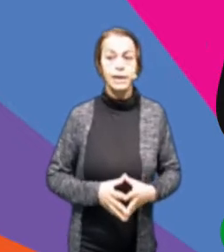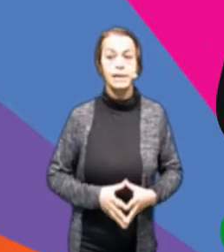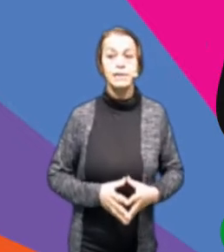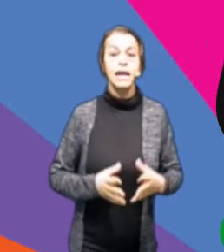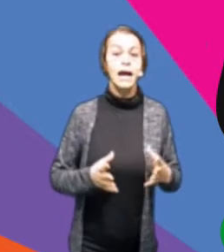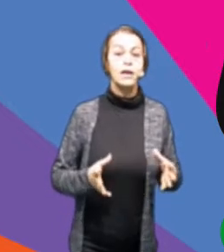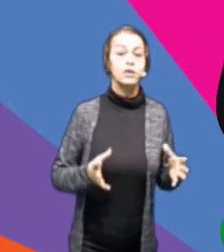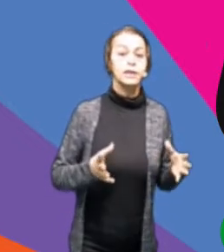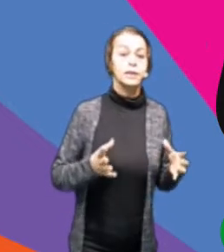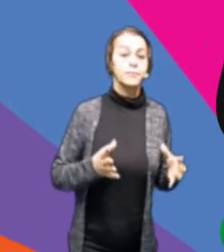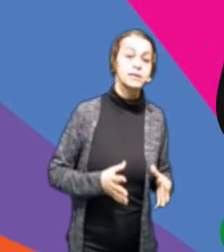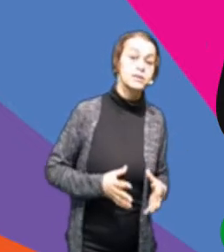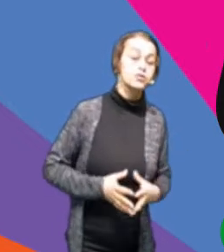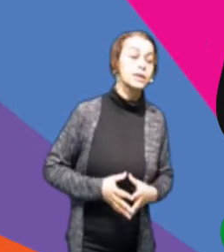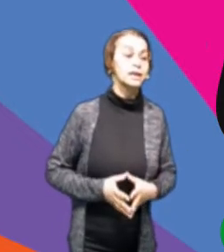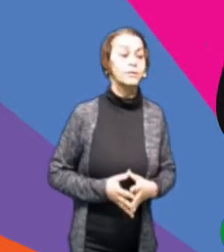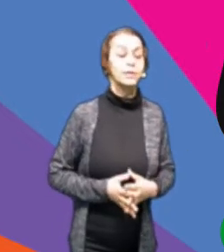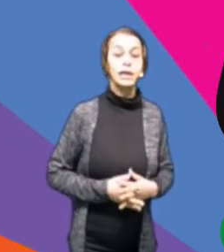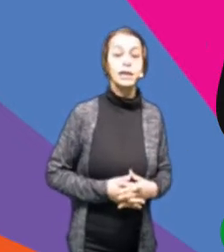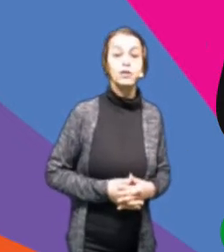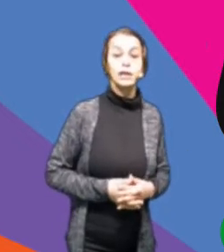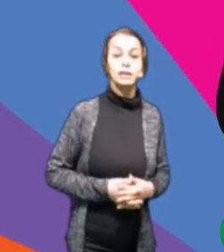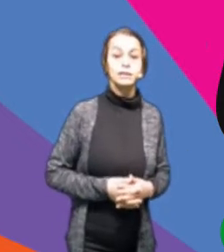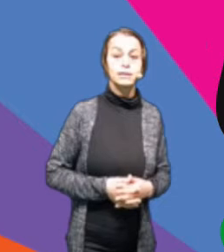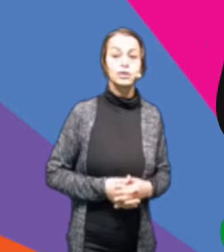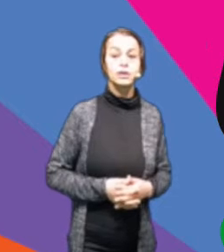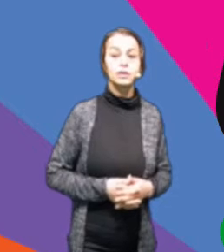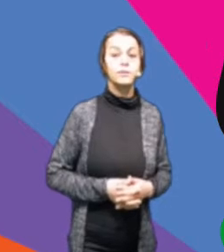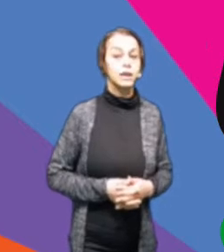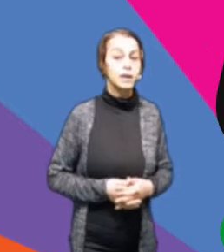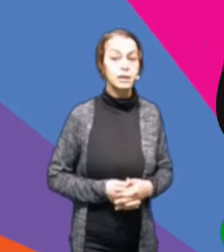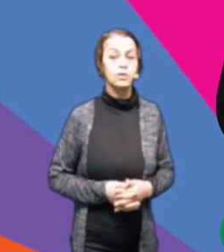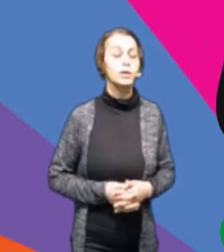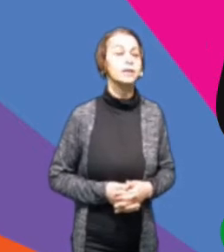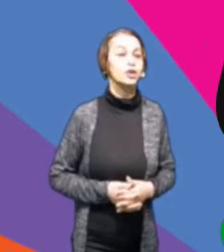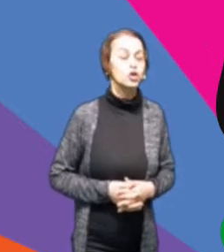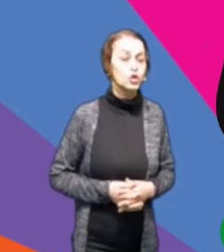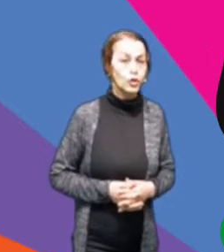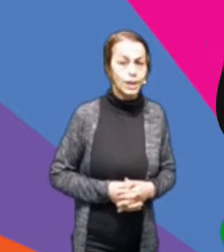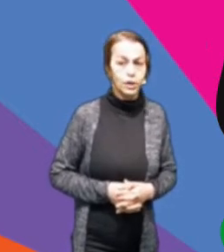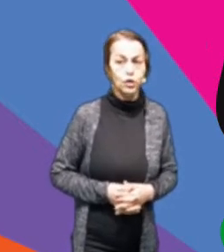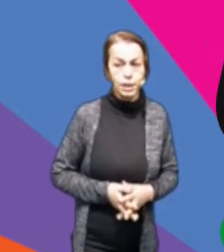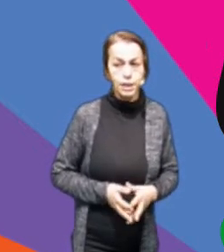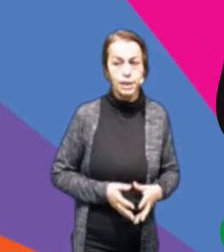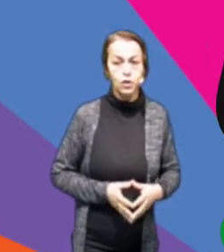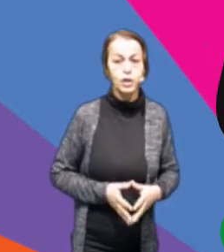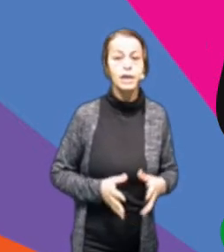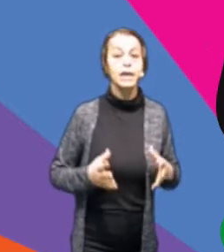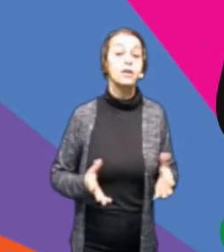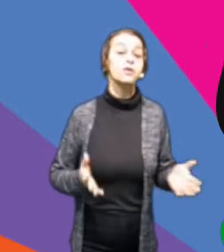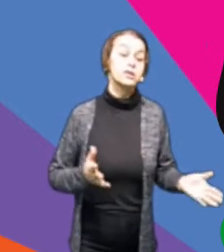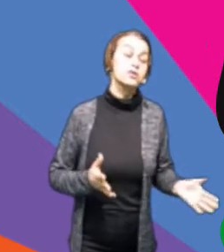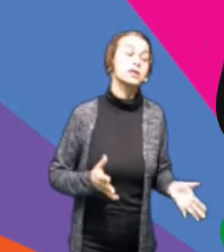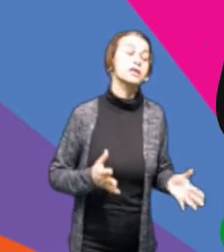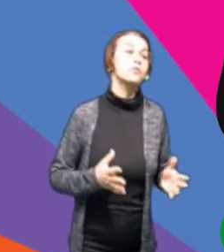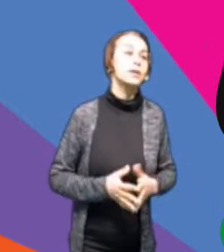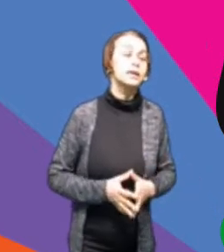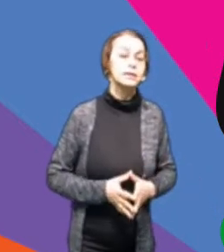país, a lo que también se suman actividades de organizaciones feministas durante toda la jornada de hoy en ocasión